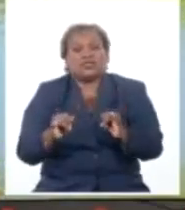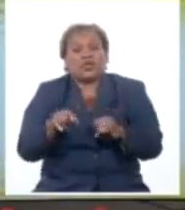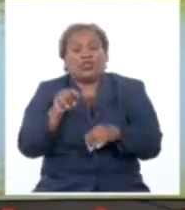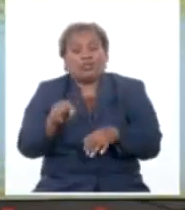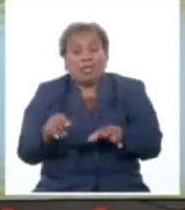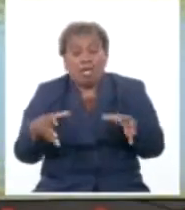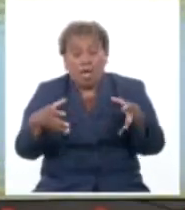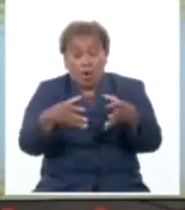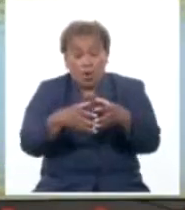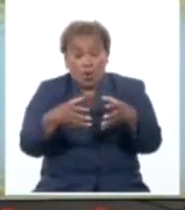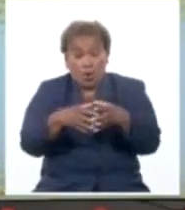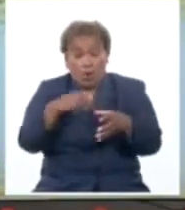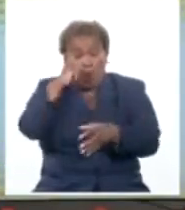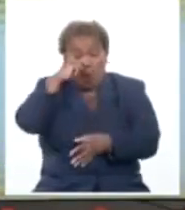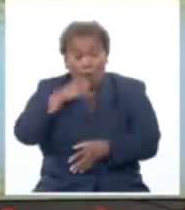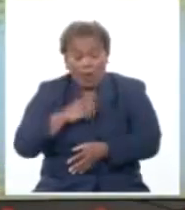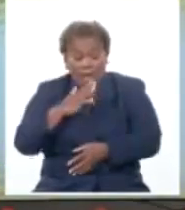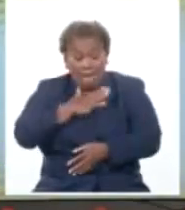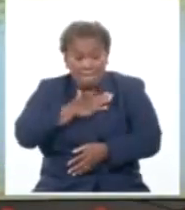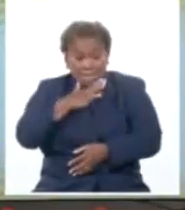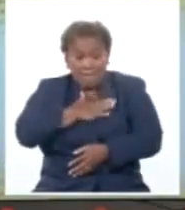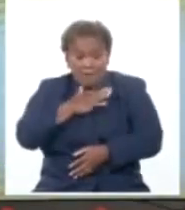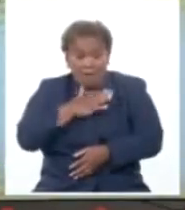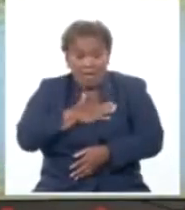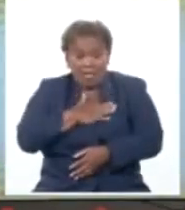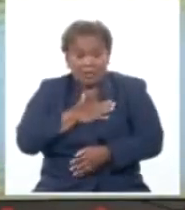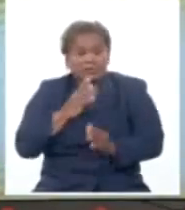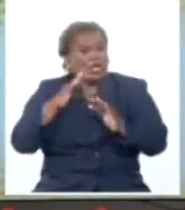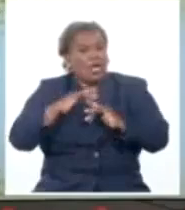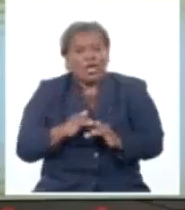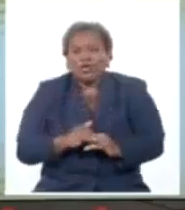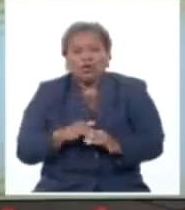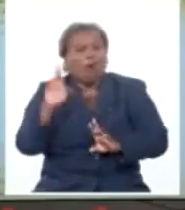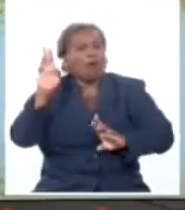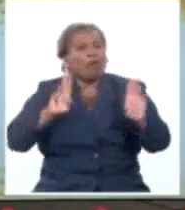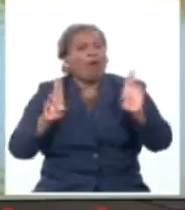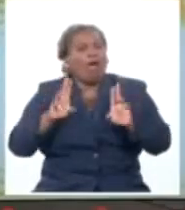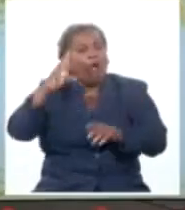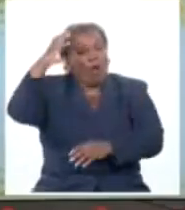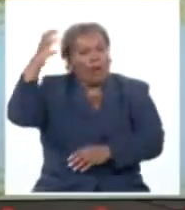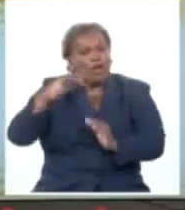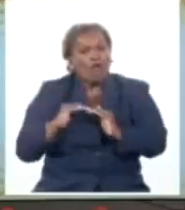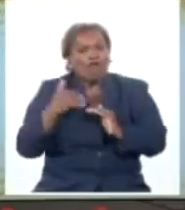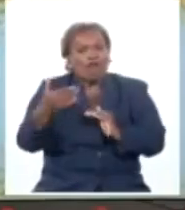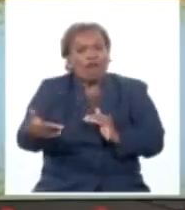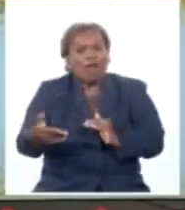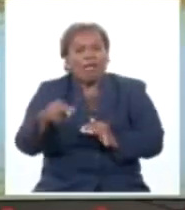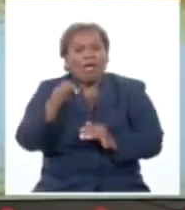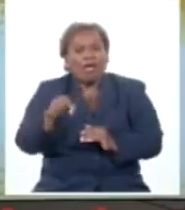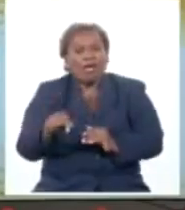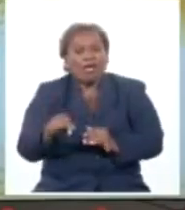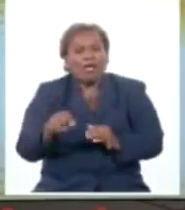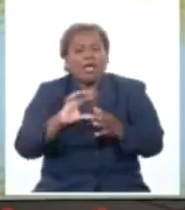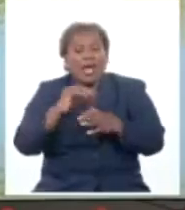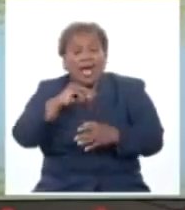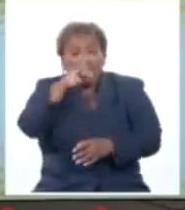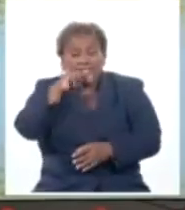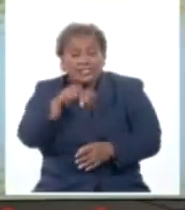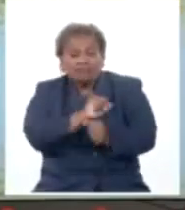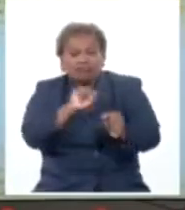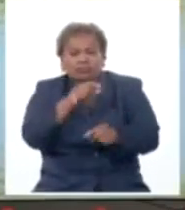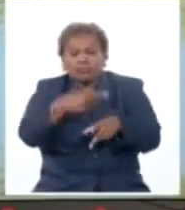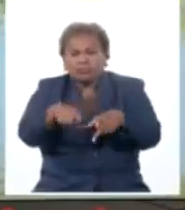grupo ucraniano privado, es decir, no afiliado al gobierno de Zelensky, en la voladura de los gasoductos Nord Stream.